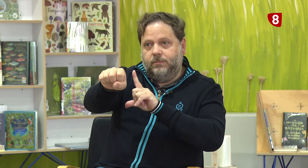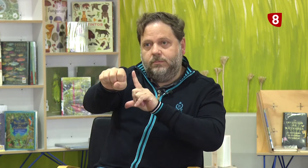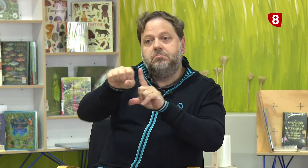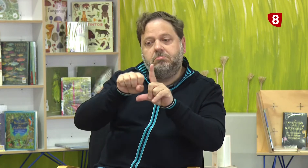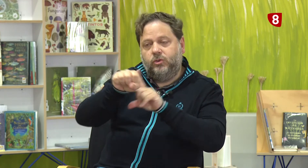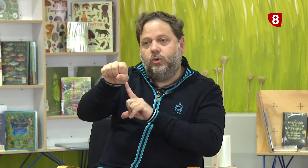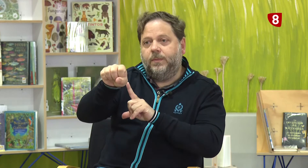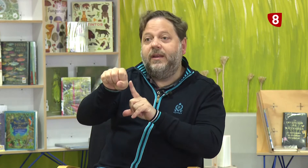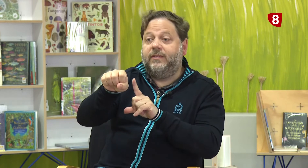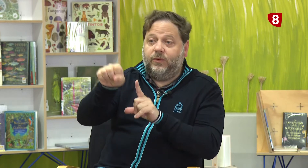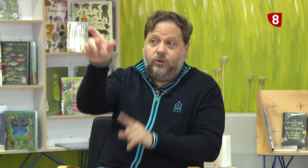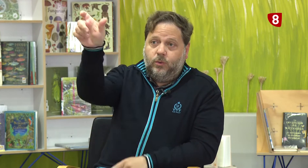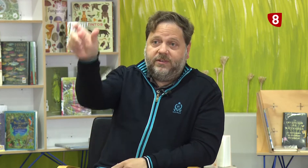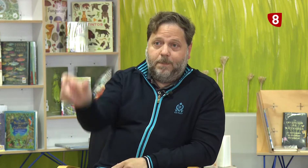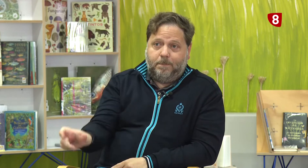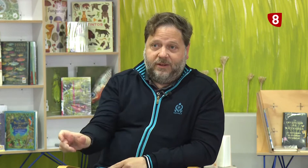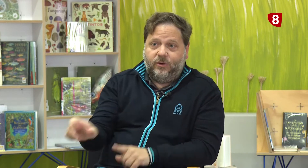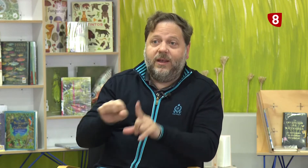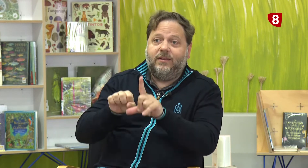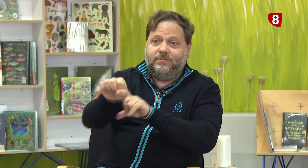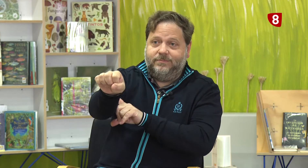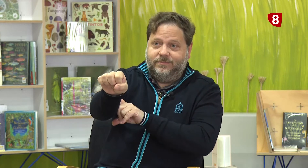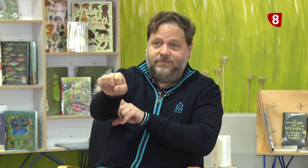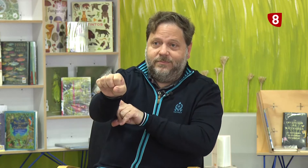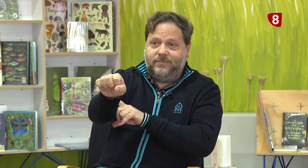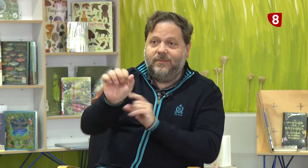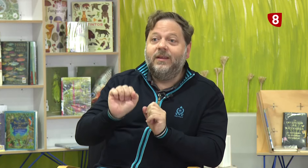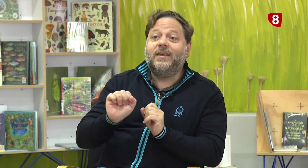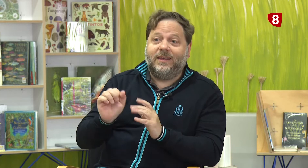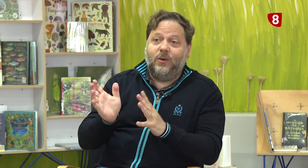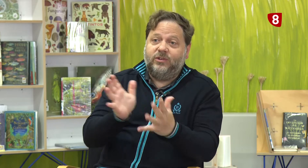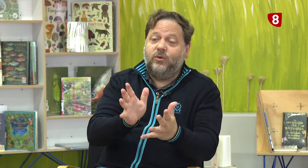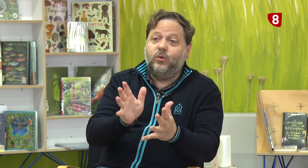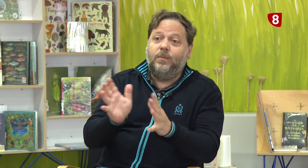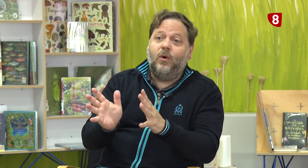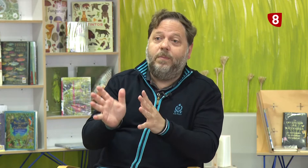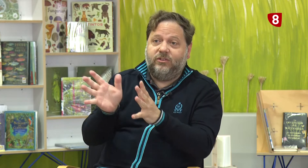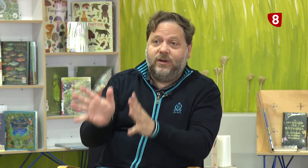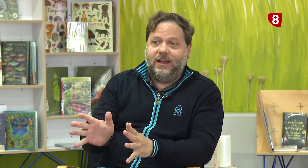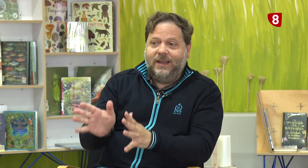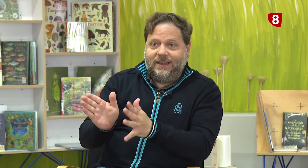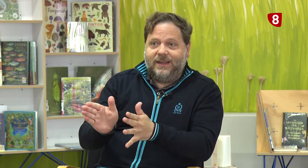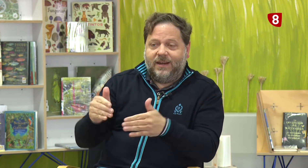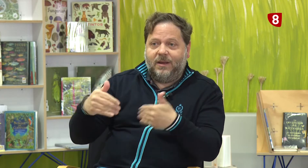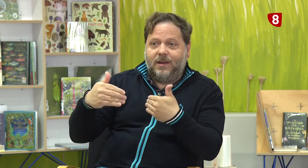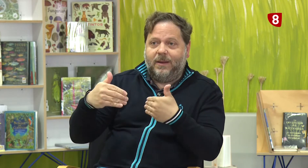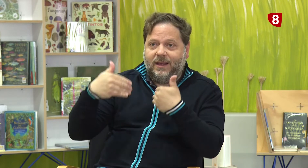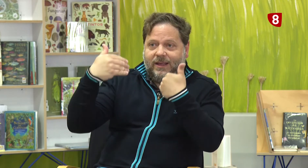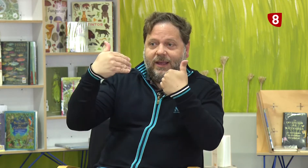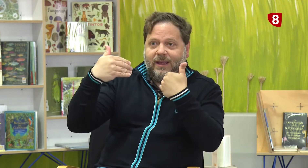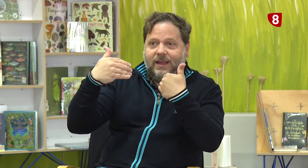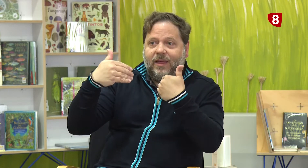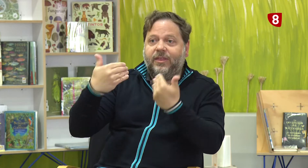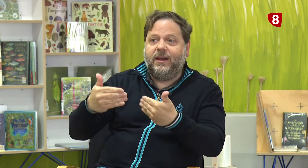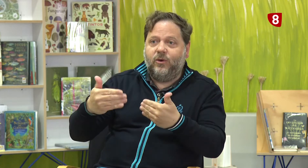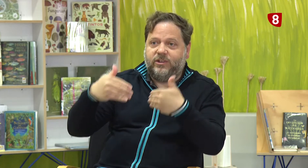Youtube. Vale, youtuber es... Y si fuera youtuber sería persona. Que usa youtube. Que usa youtube o persona que trabaja para